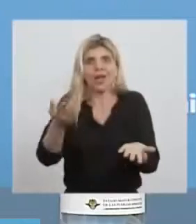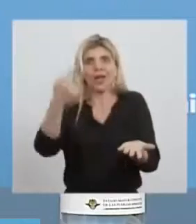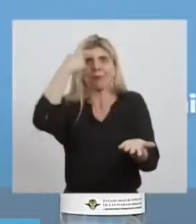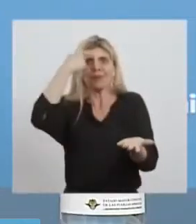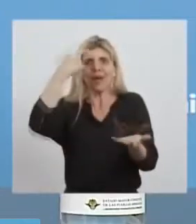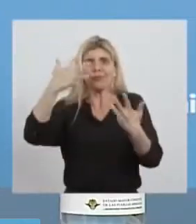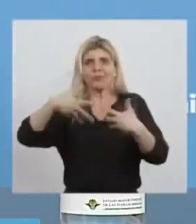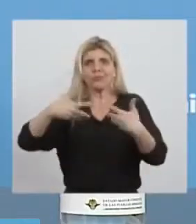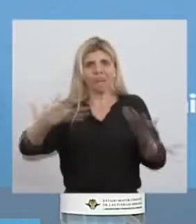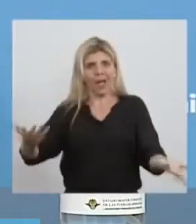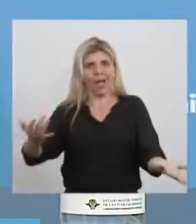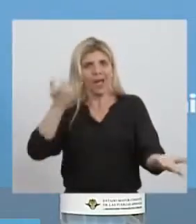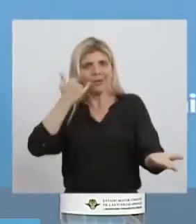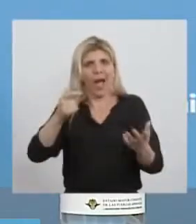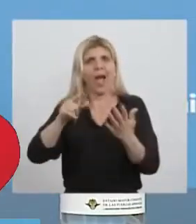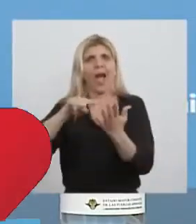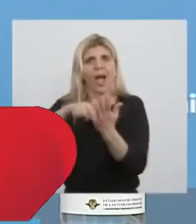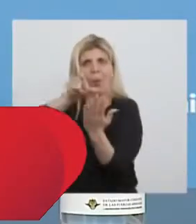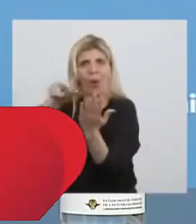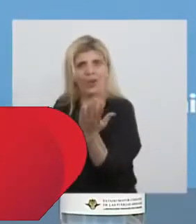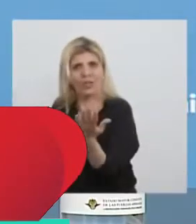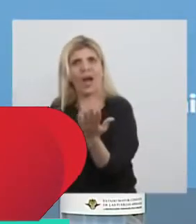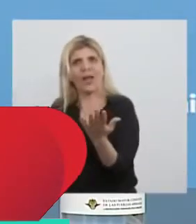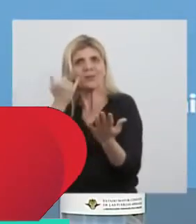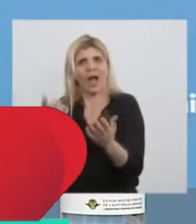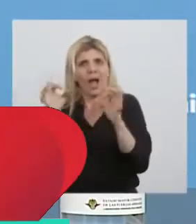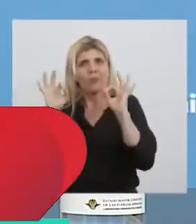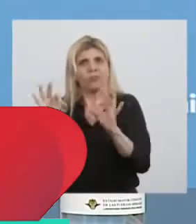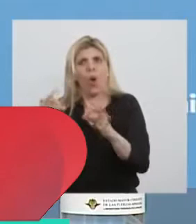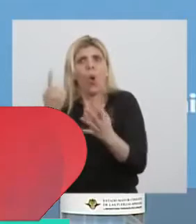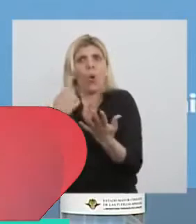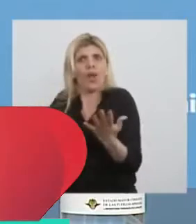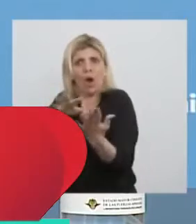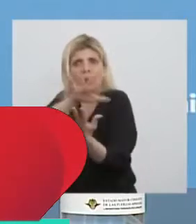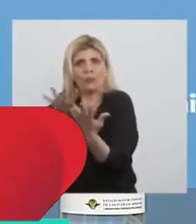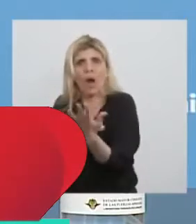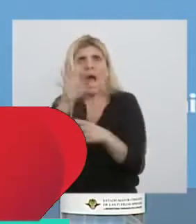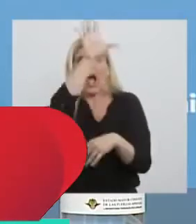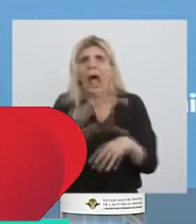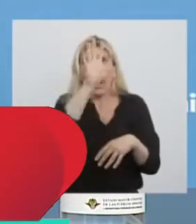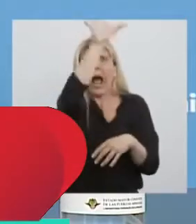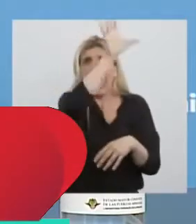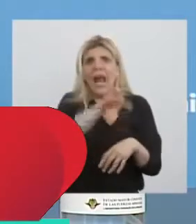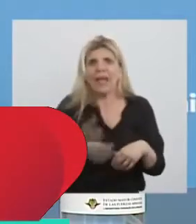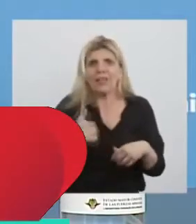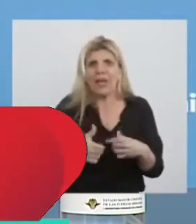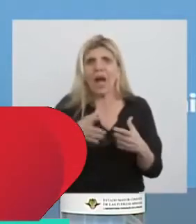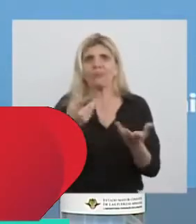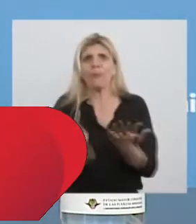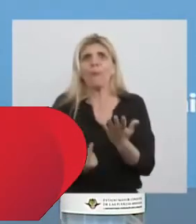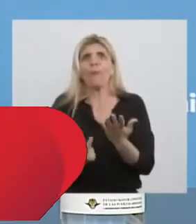Es hora de que el área metropolitana de Buenos Aires, que es el único lugar geográfico de la Argentina que desde el primer